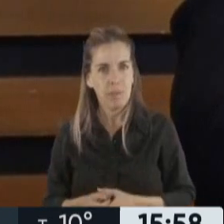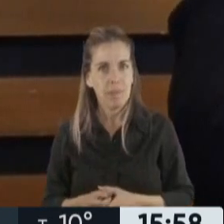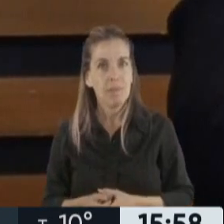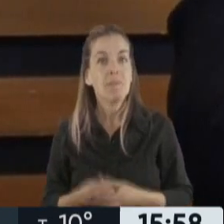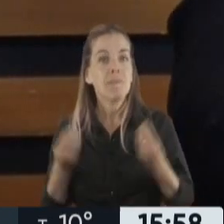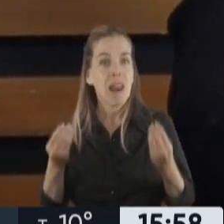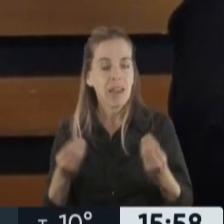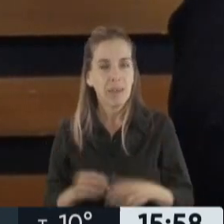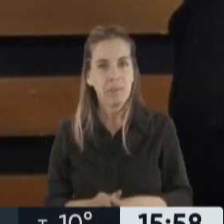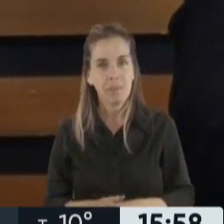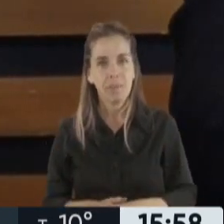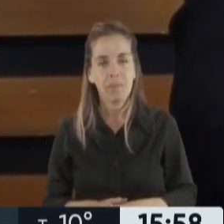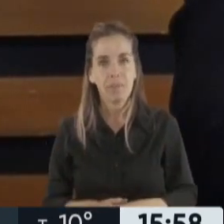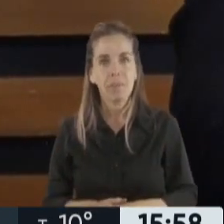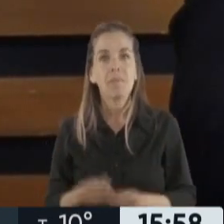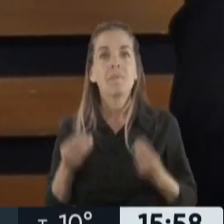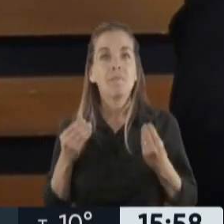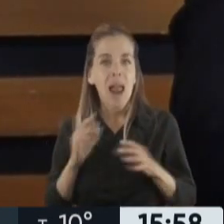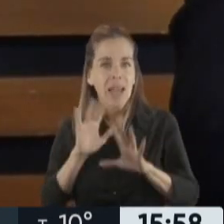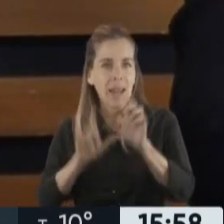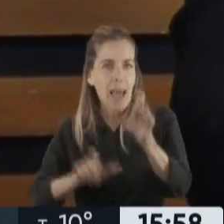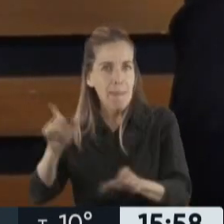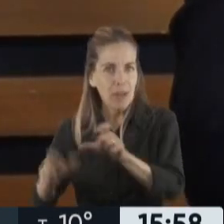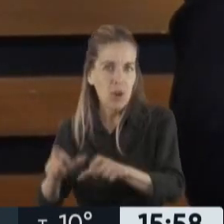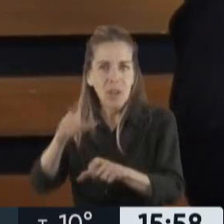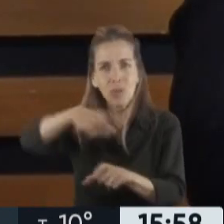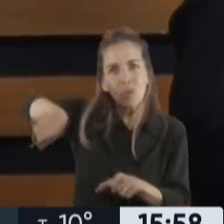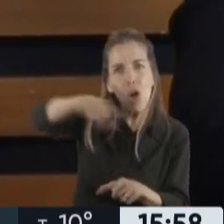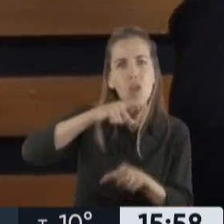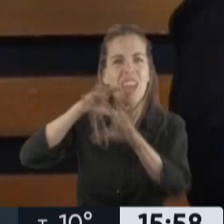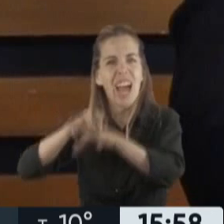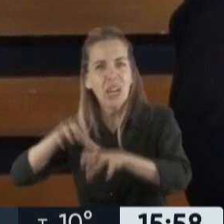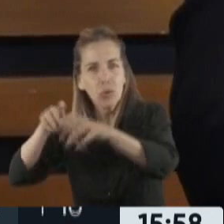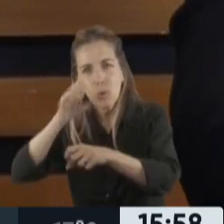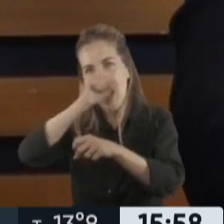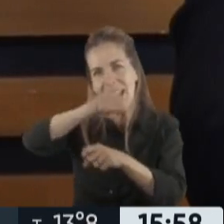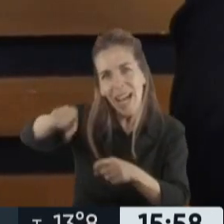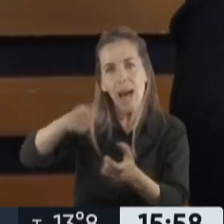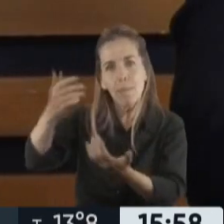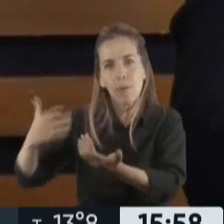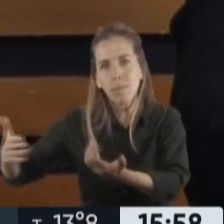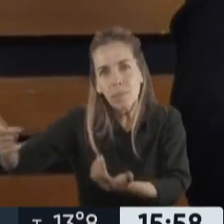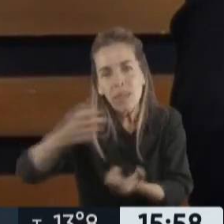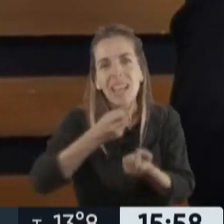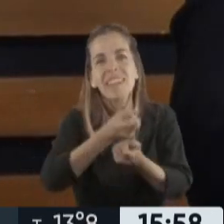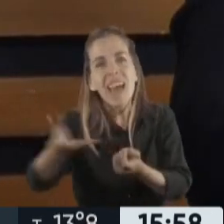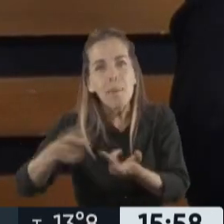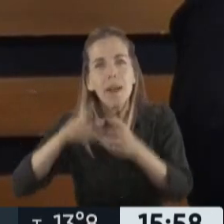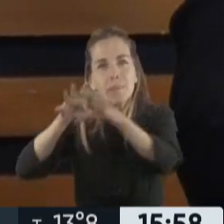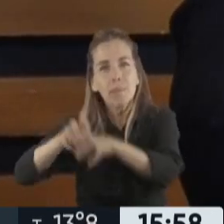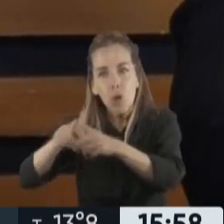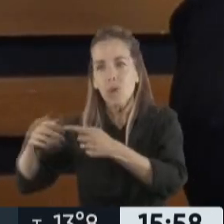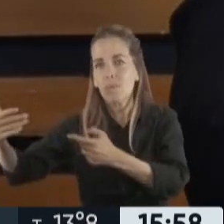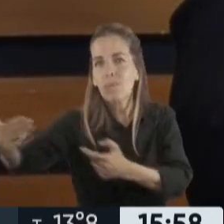qué? Para que los agricultores cosechen, generen alimentos para los argentinos y